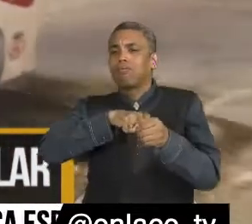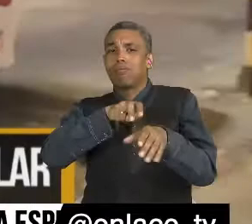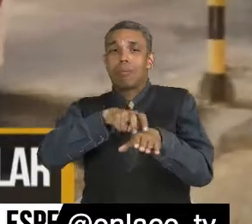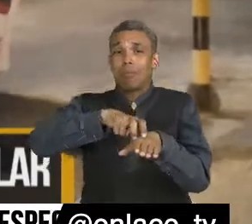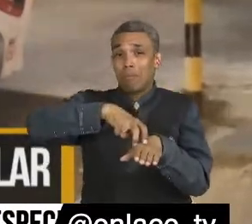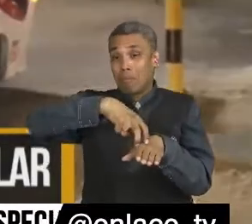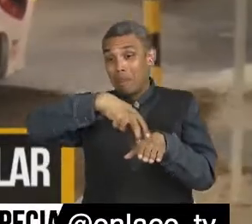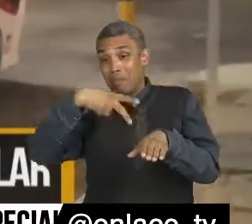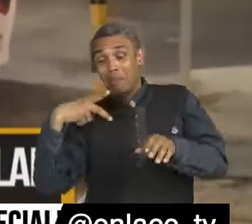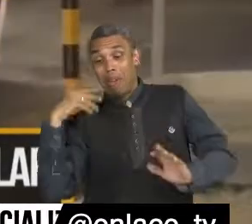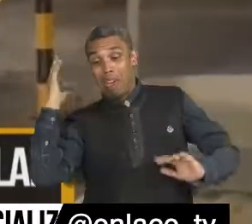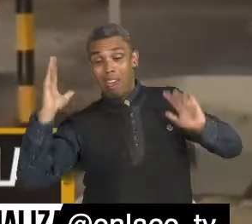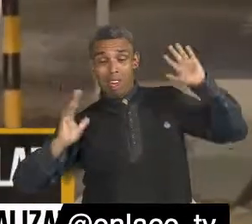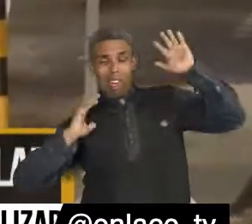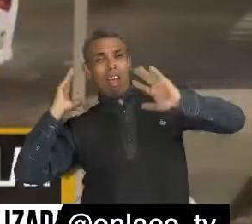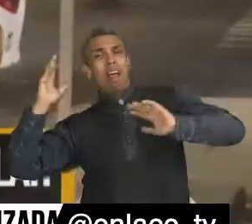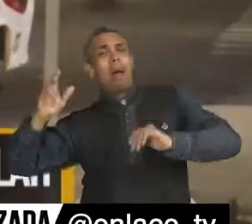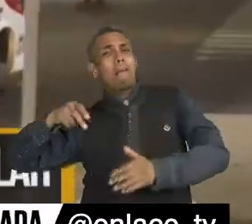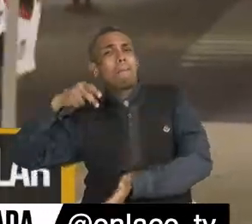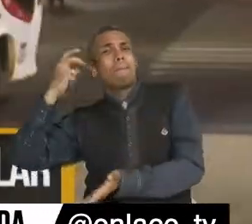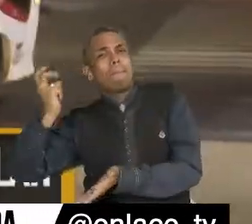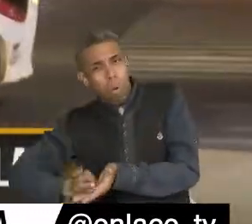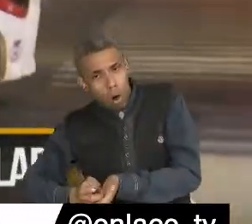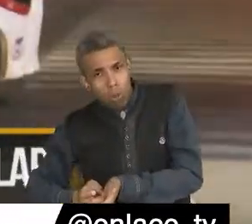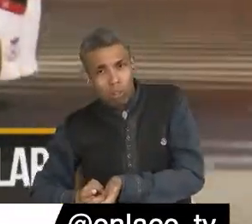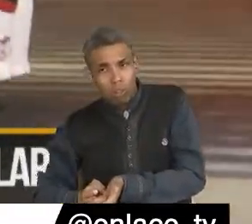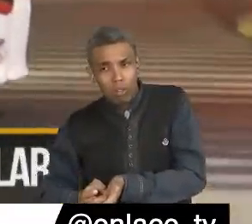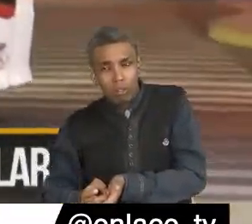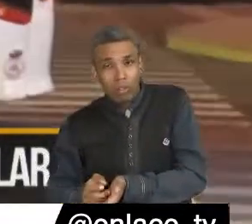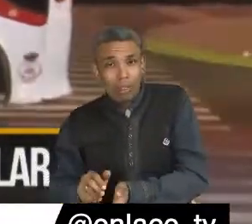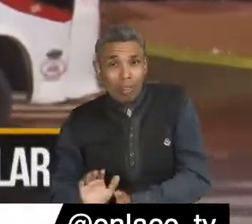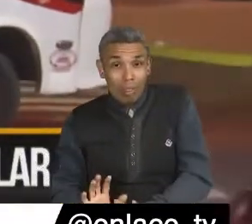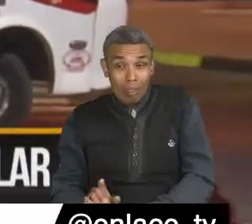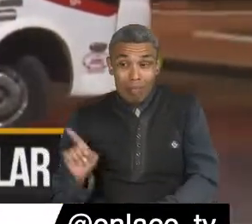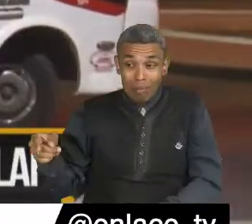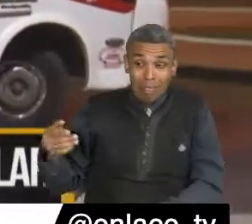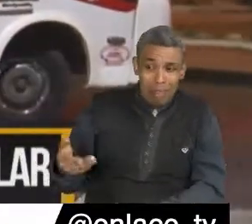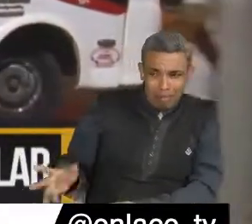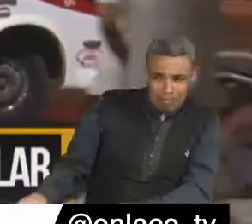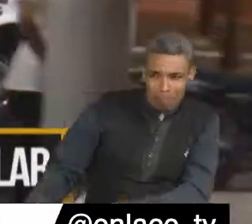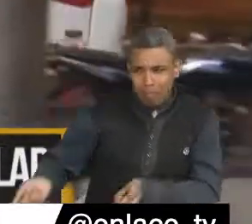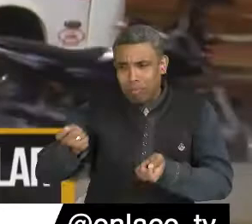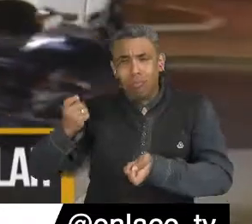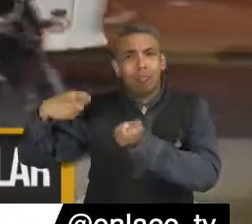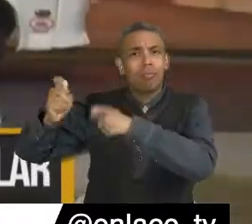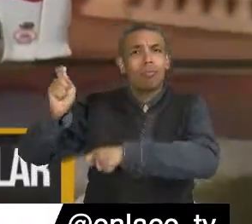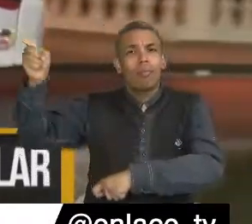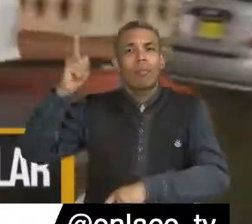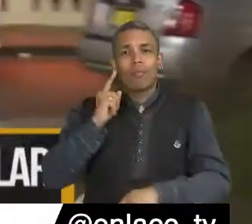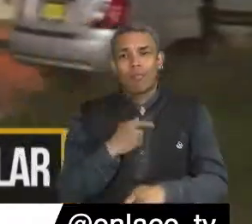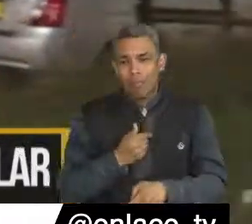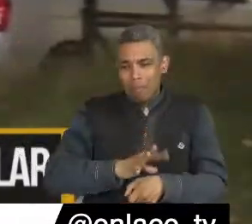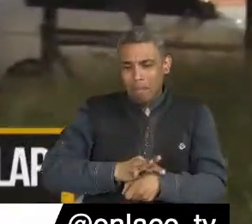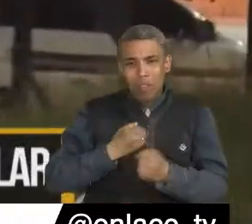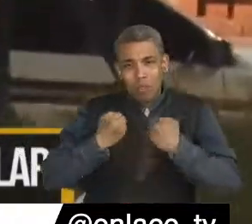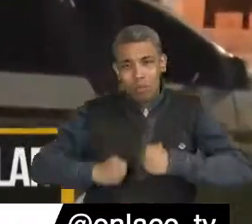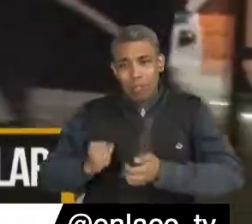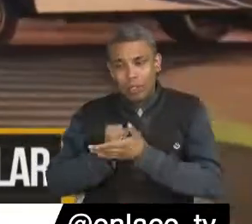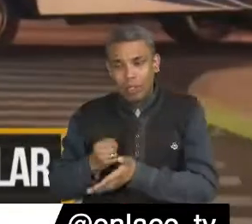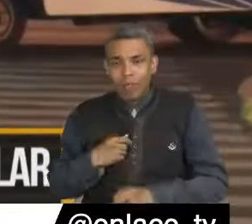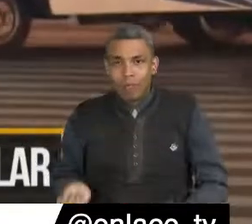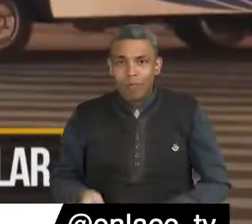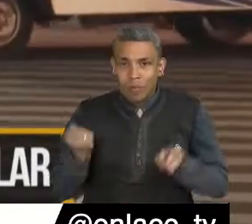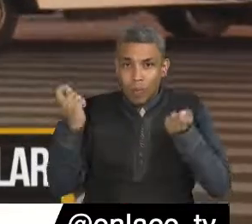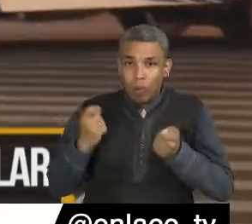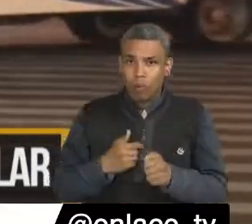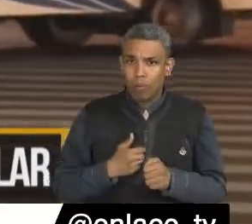se cayó de la buseta y fue llevado ayer a la clínica San Nicolás. Asegura que los conductores de estas busetas están preocupados por este